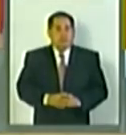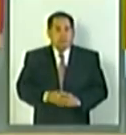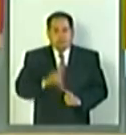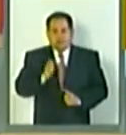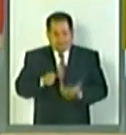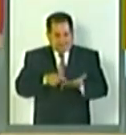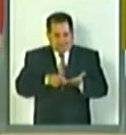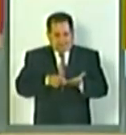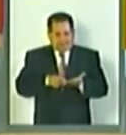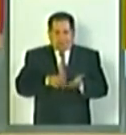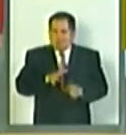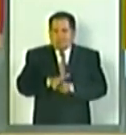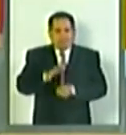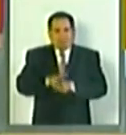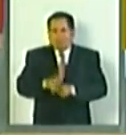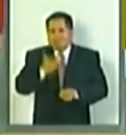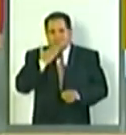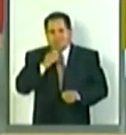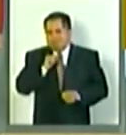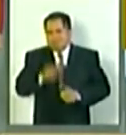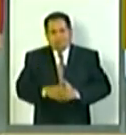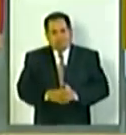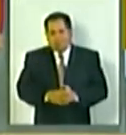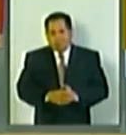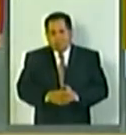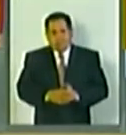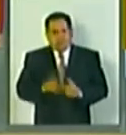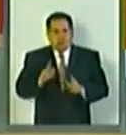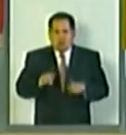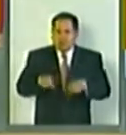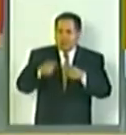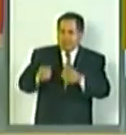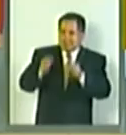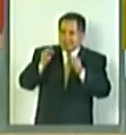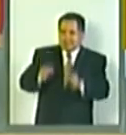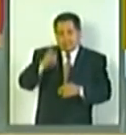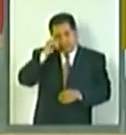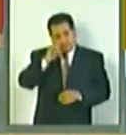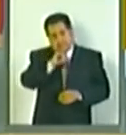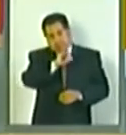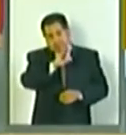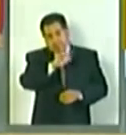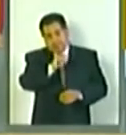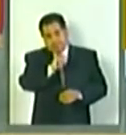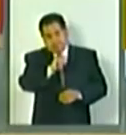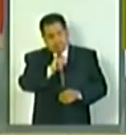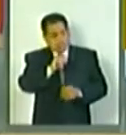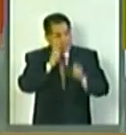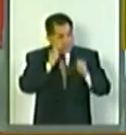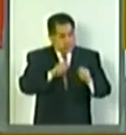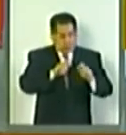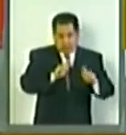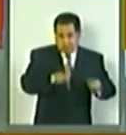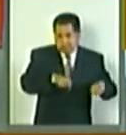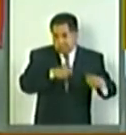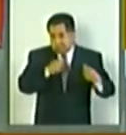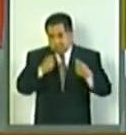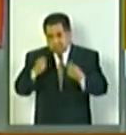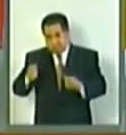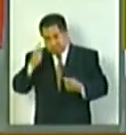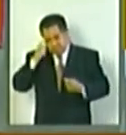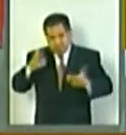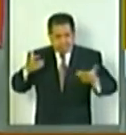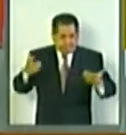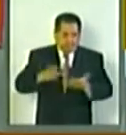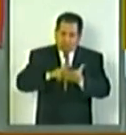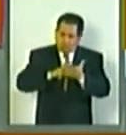resulta insuficiente, toda vez que no garantiza que el Instituto Federal de Telecomunicaciones